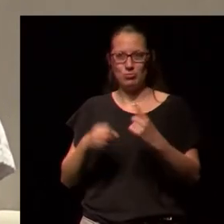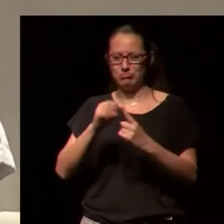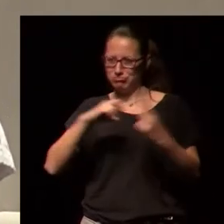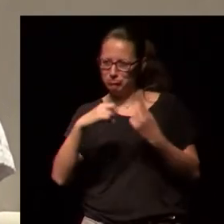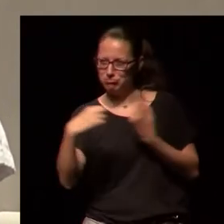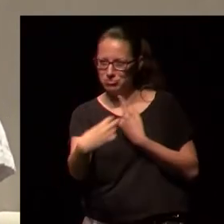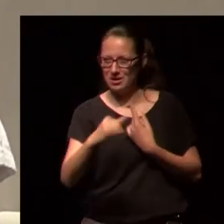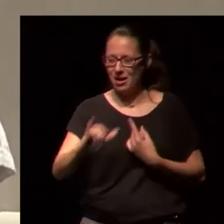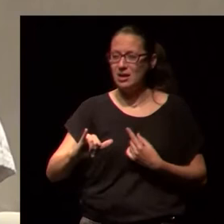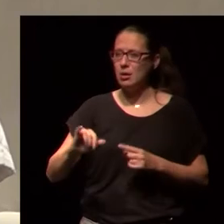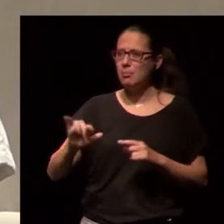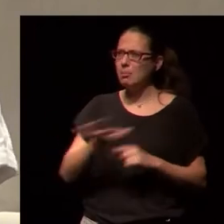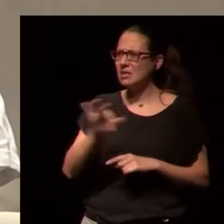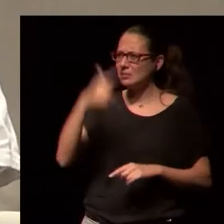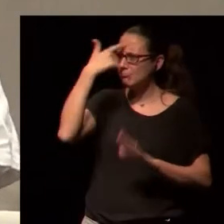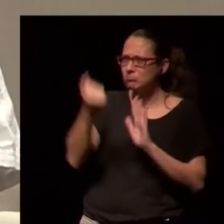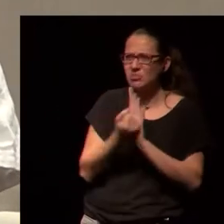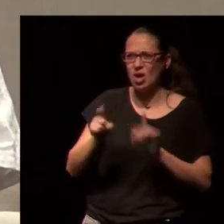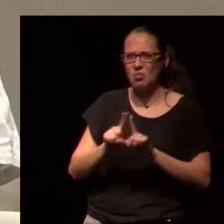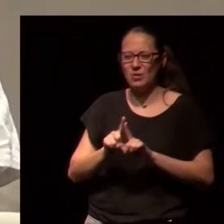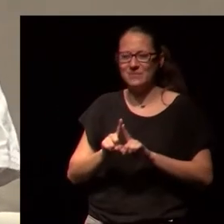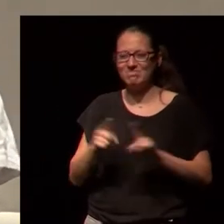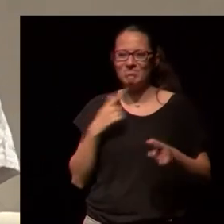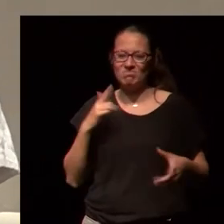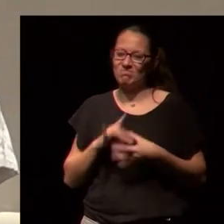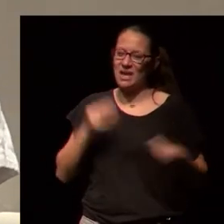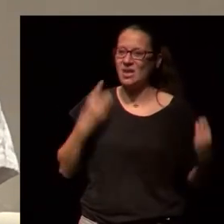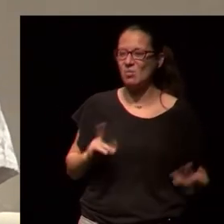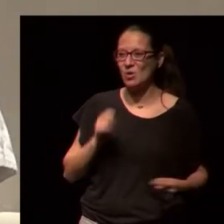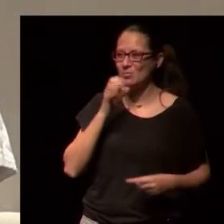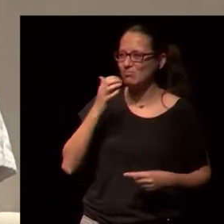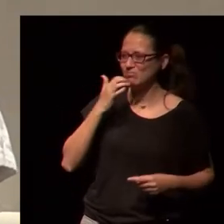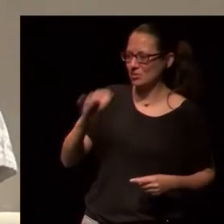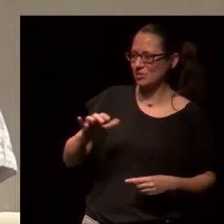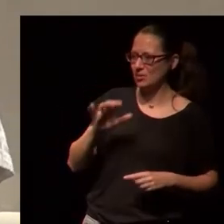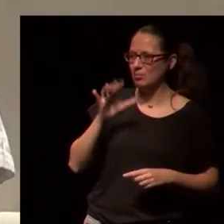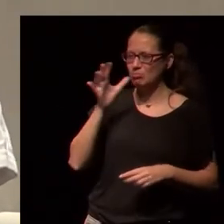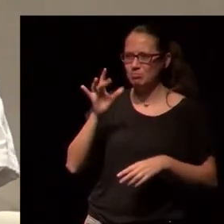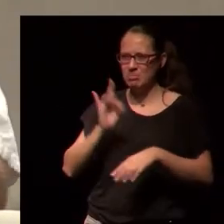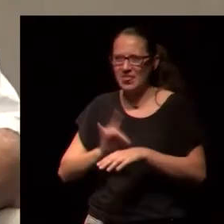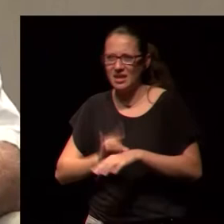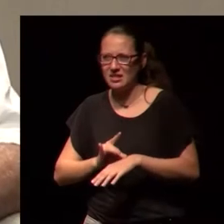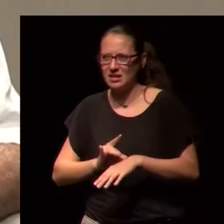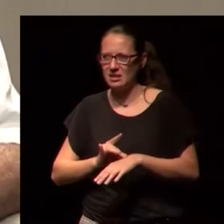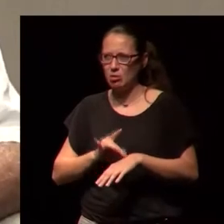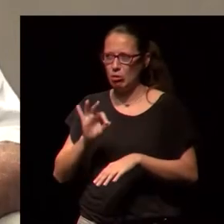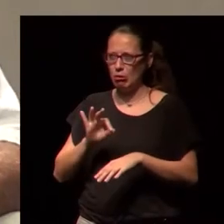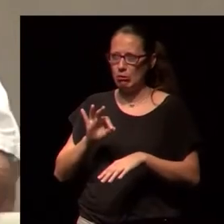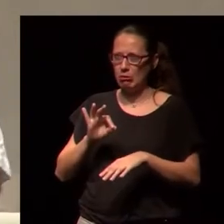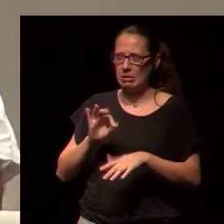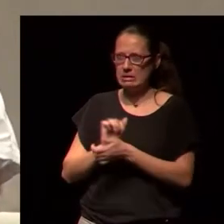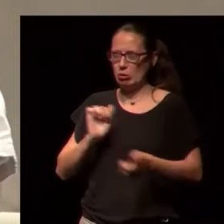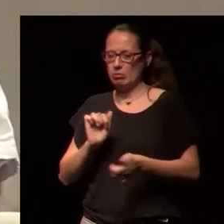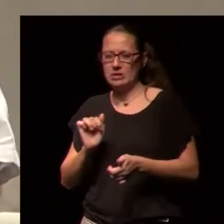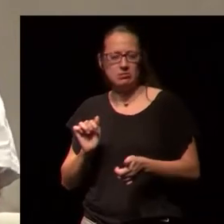como quienes no encajan, como pacientes médicos, como exconvictos. ¿Cómo valorar este